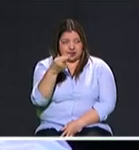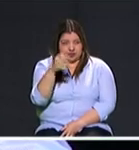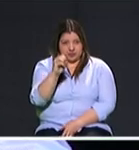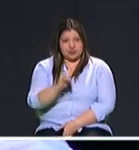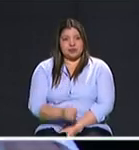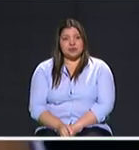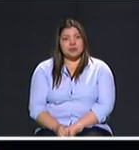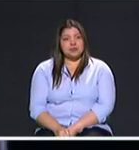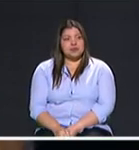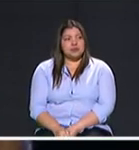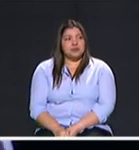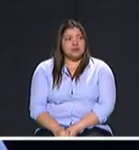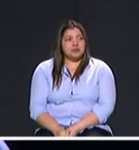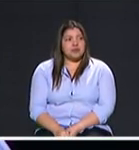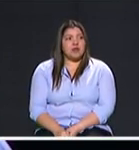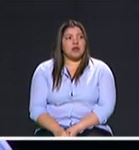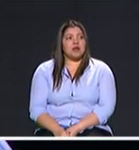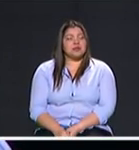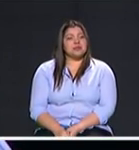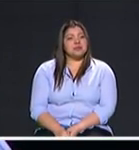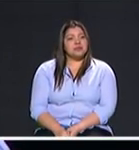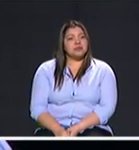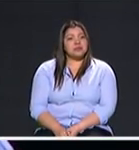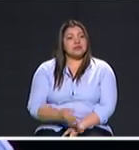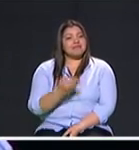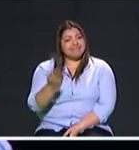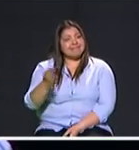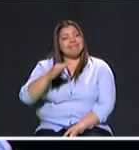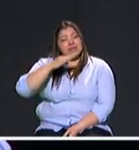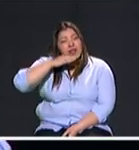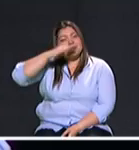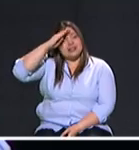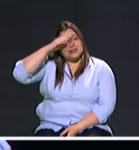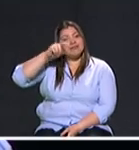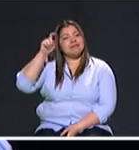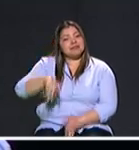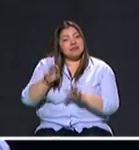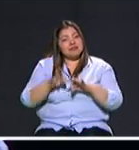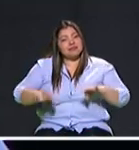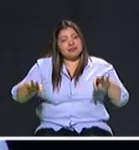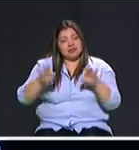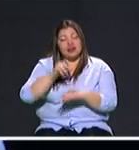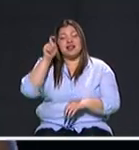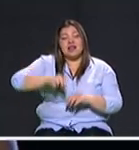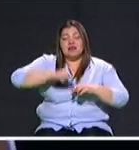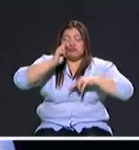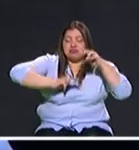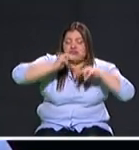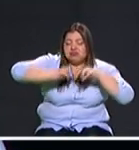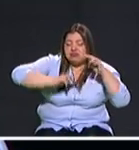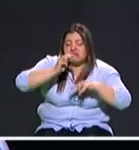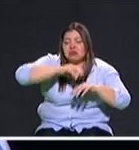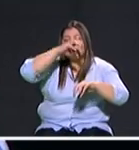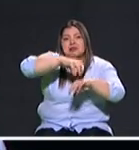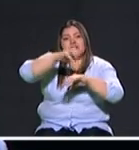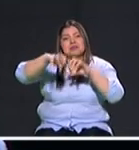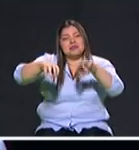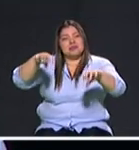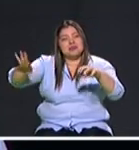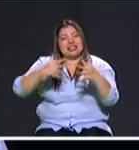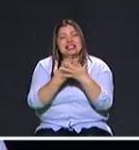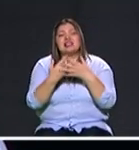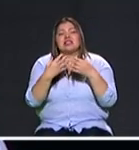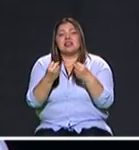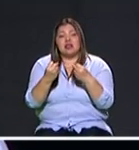y le definitivamente en medellín se necesita más infraestructura carcelaria hay un gran déficit en las estaciones de publicidad ha llegado a ver hasta